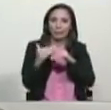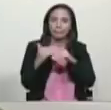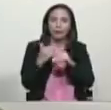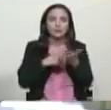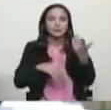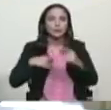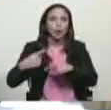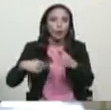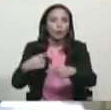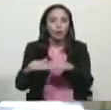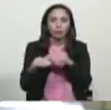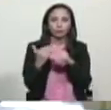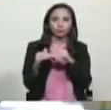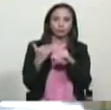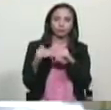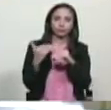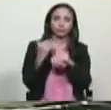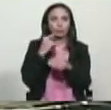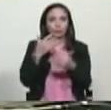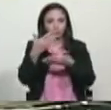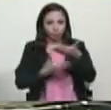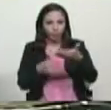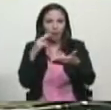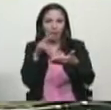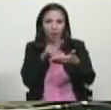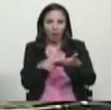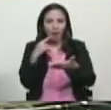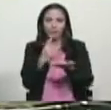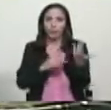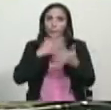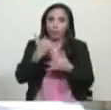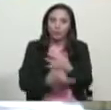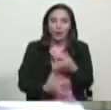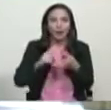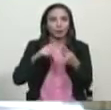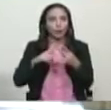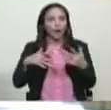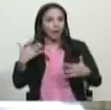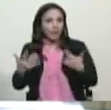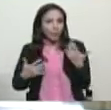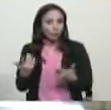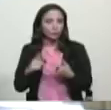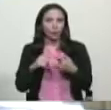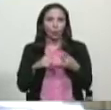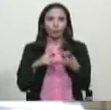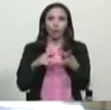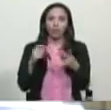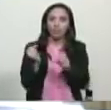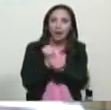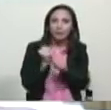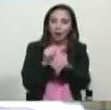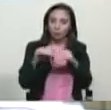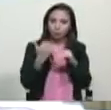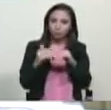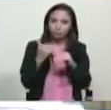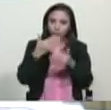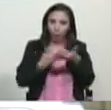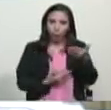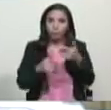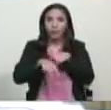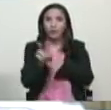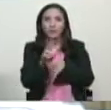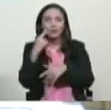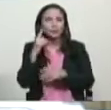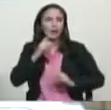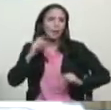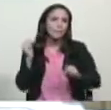su mensaje lleno de entusiasmo, de proyectos, de ideas, llenos de trabajo. Y todos los días hay una Venezuela productiva